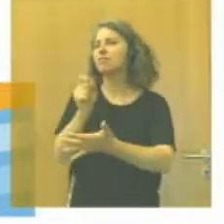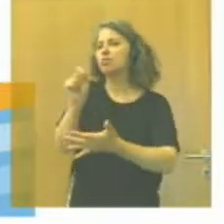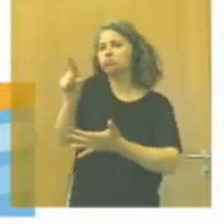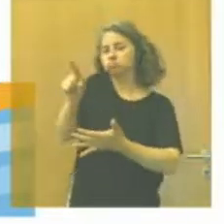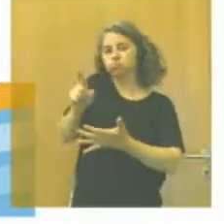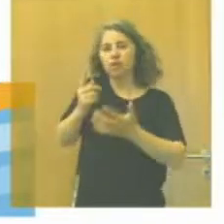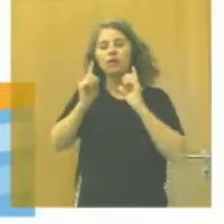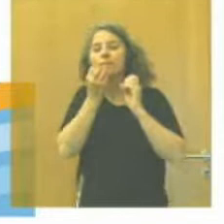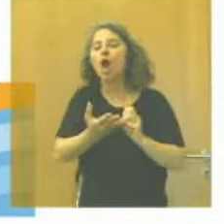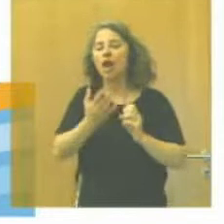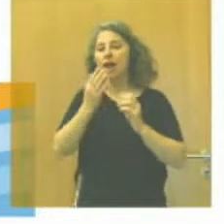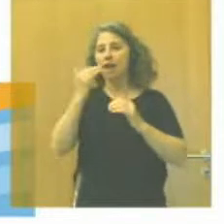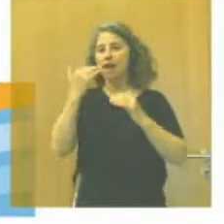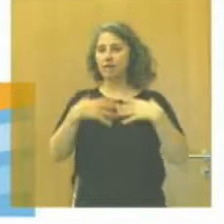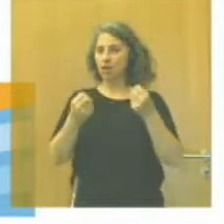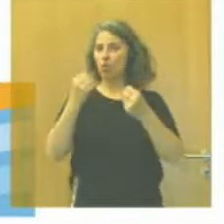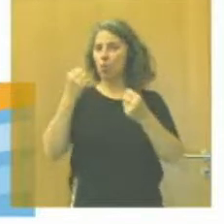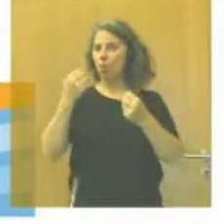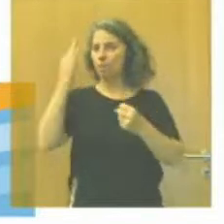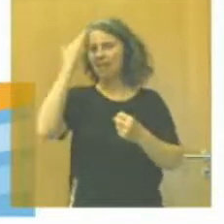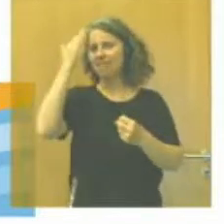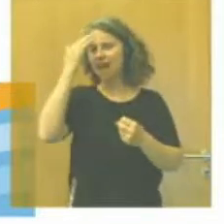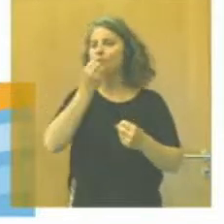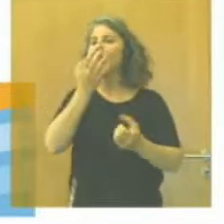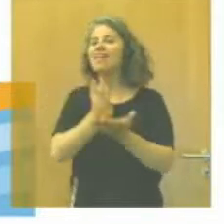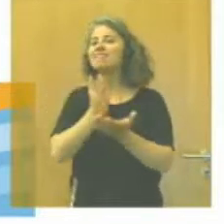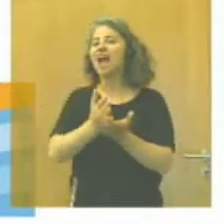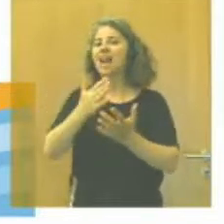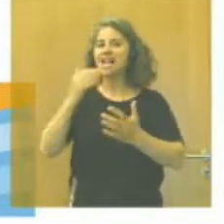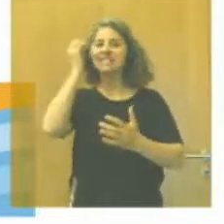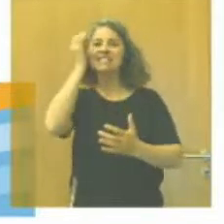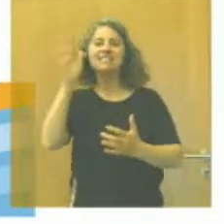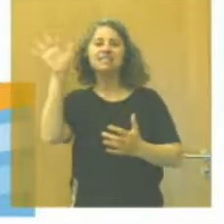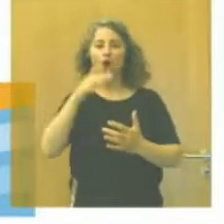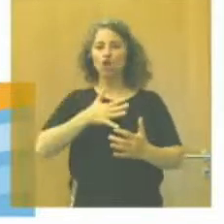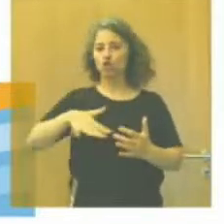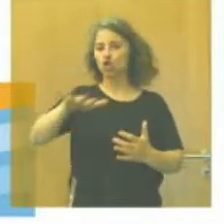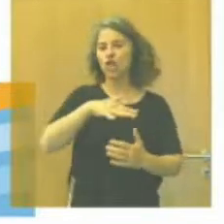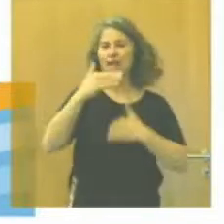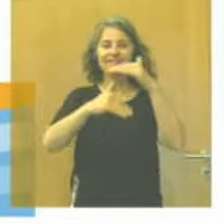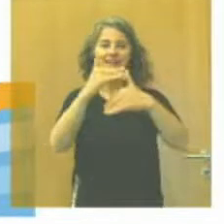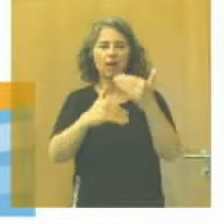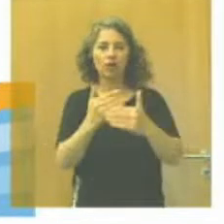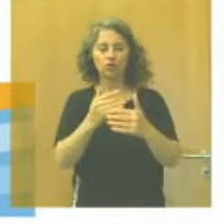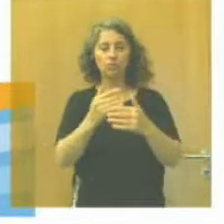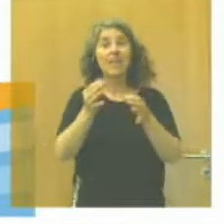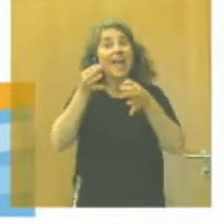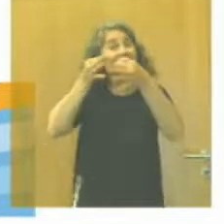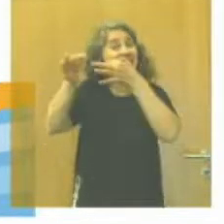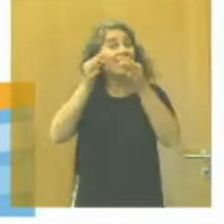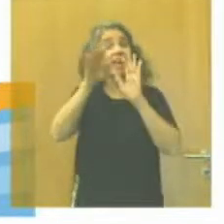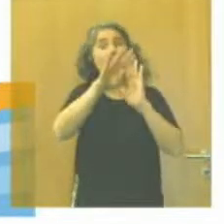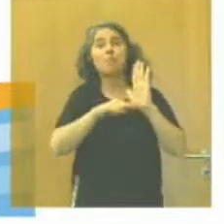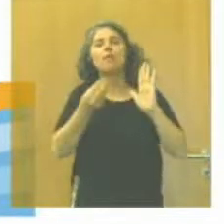mejora de la salud mental y el bienestar psicosocial y el desarrollo. Y dentro de las estrategias del